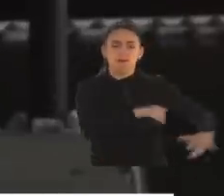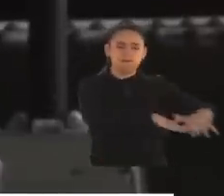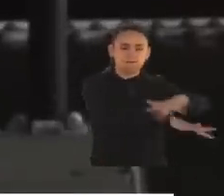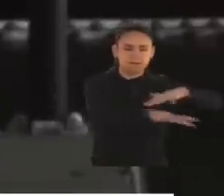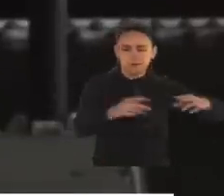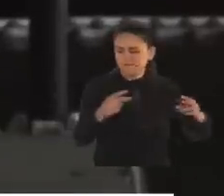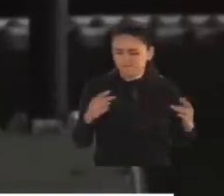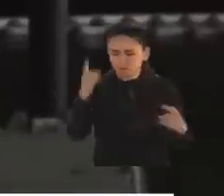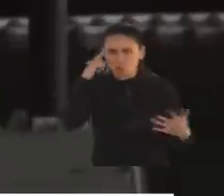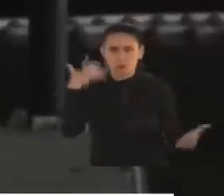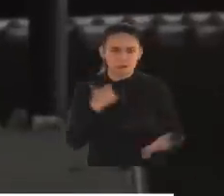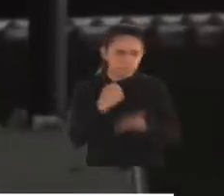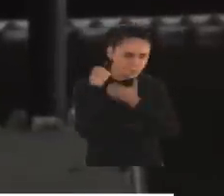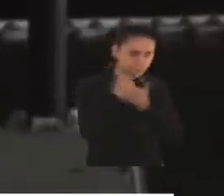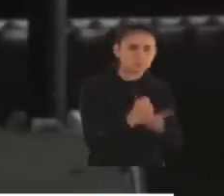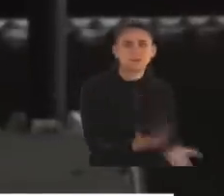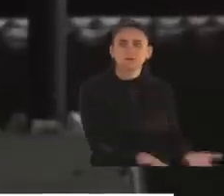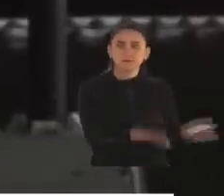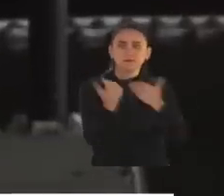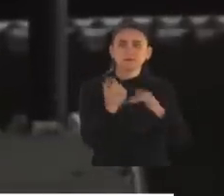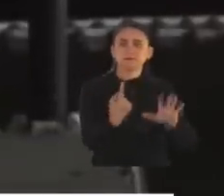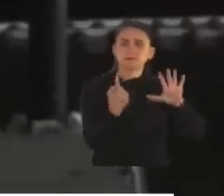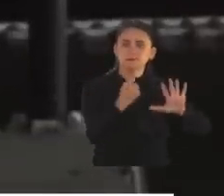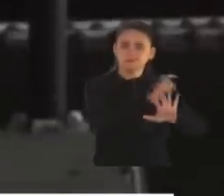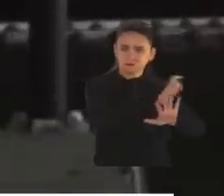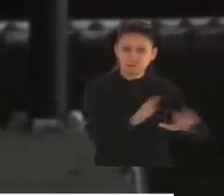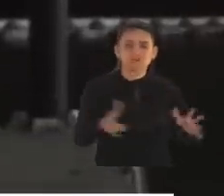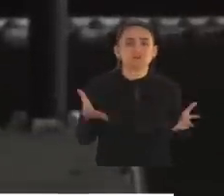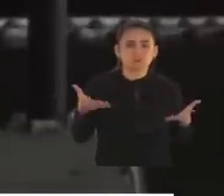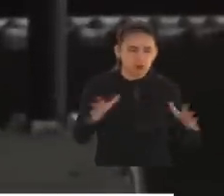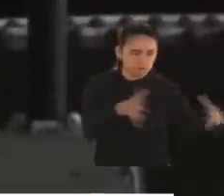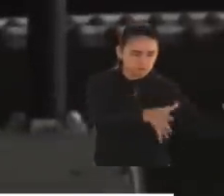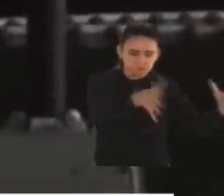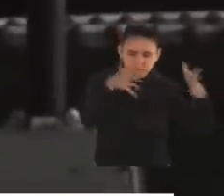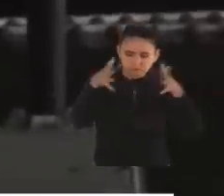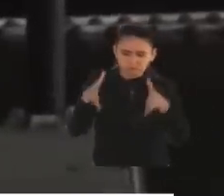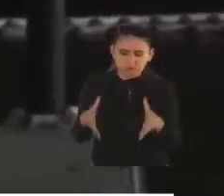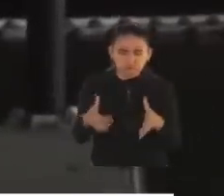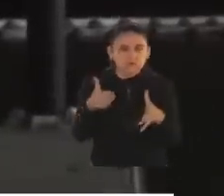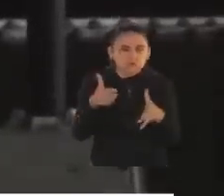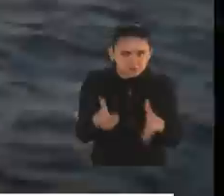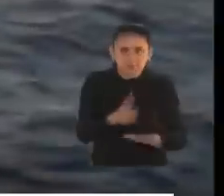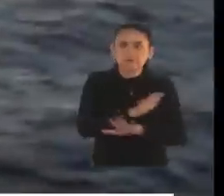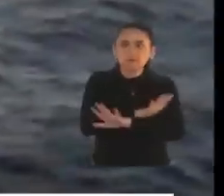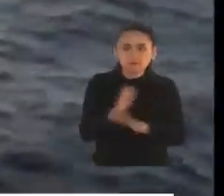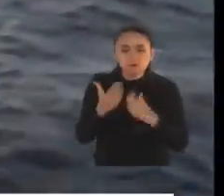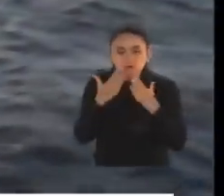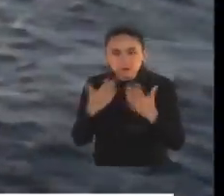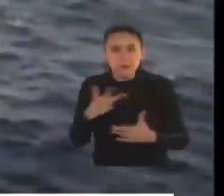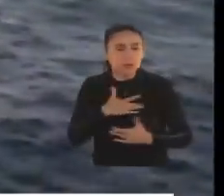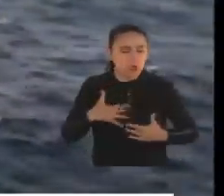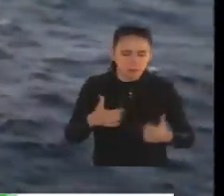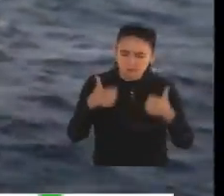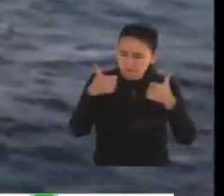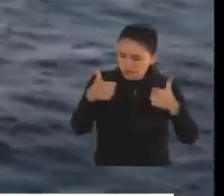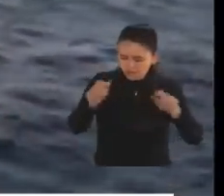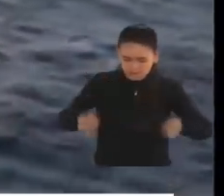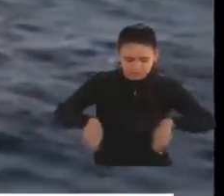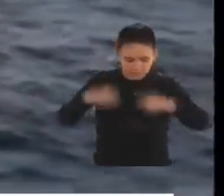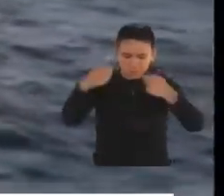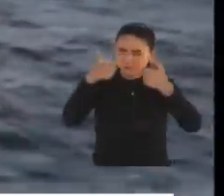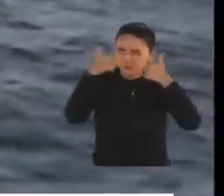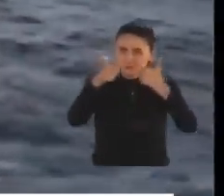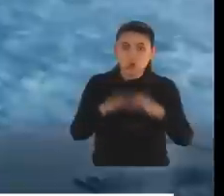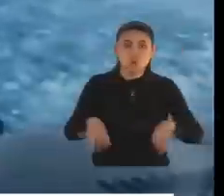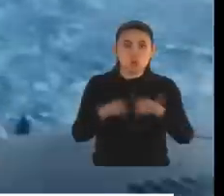a evacuar el personal y en este momento se encuentran en tierra sin ningún tipo de novedad,